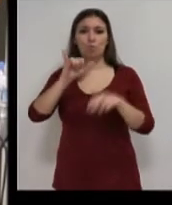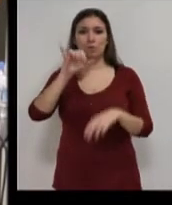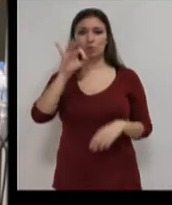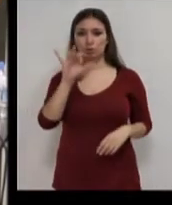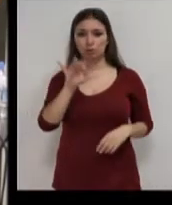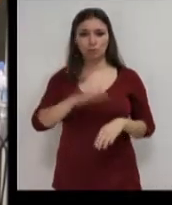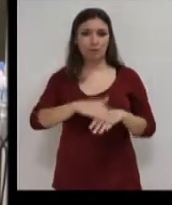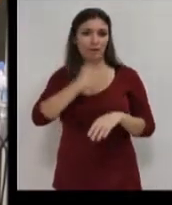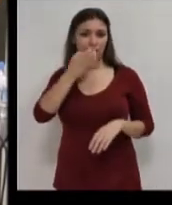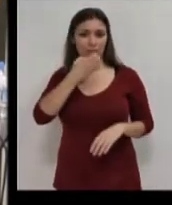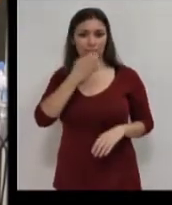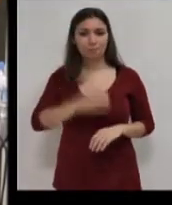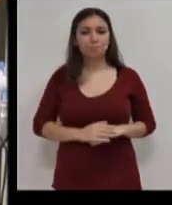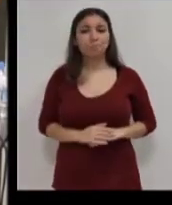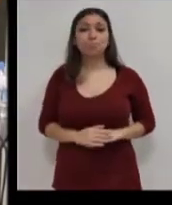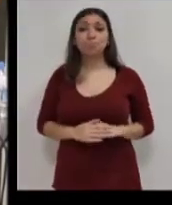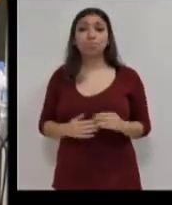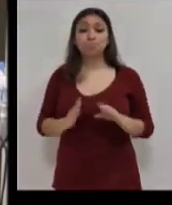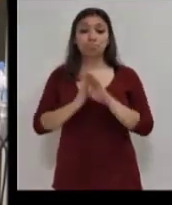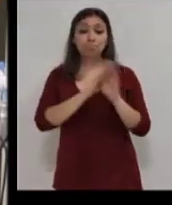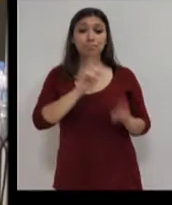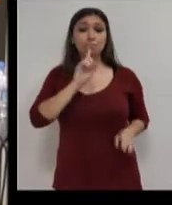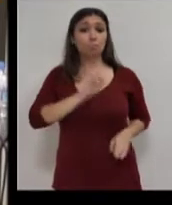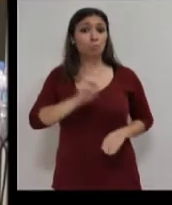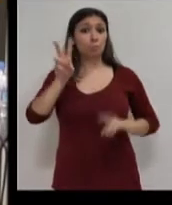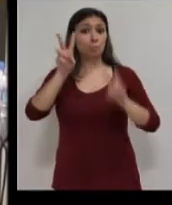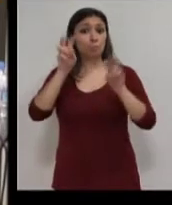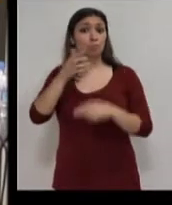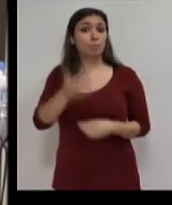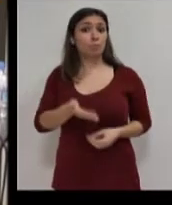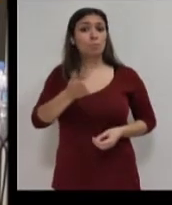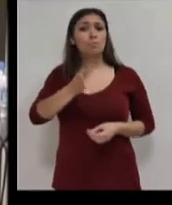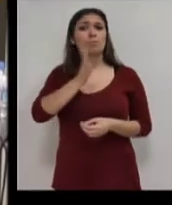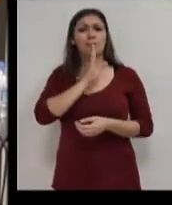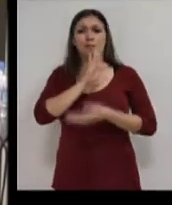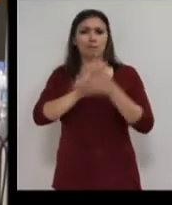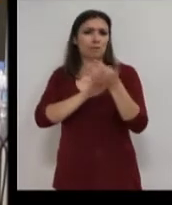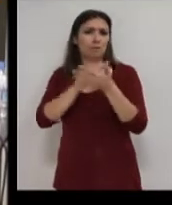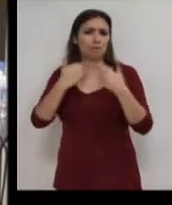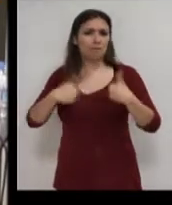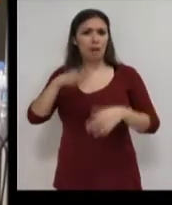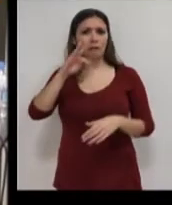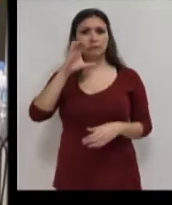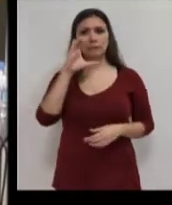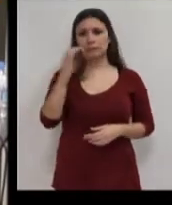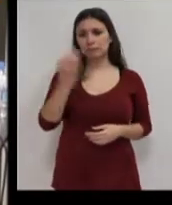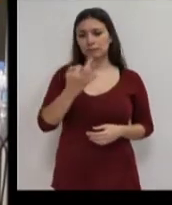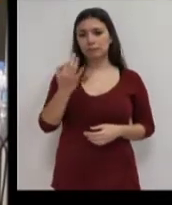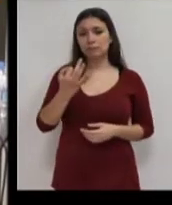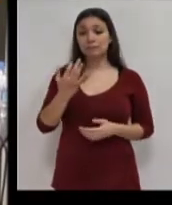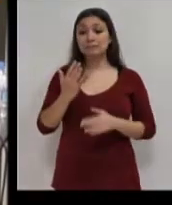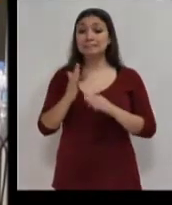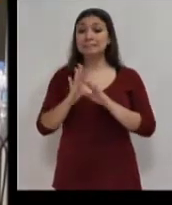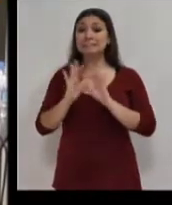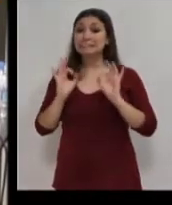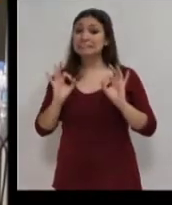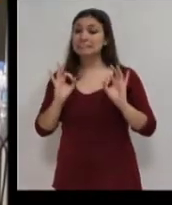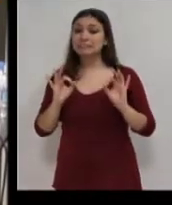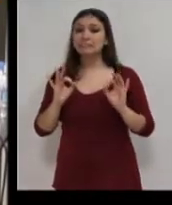a presentar en este nuevo formato. Otro tema que a mí me parece muy importantísimo, ya he hablado de las